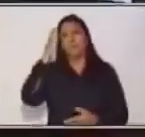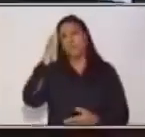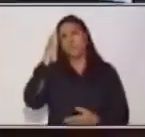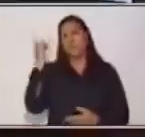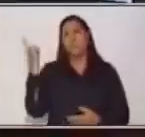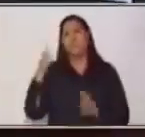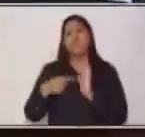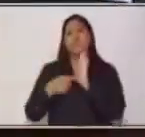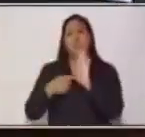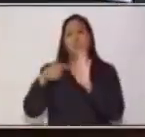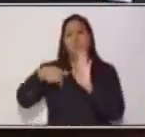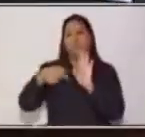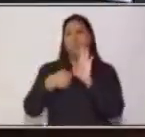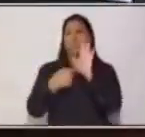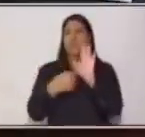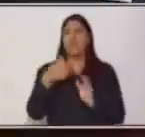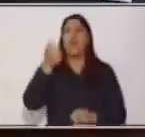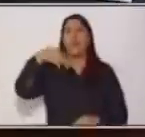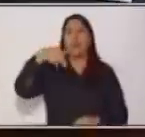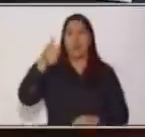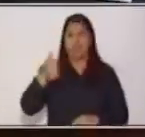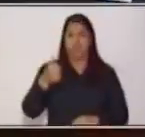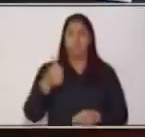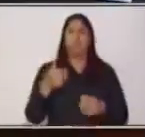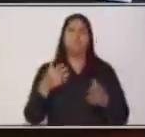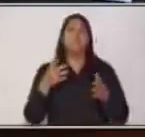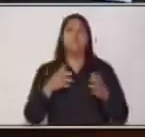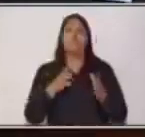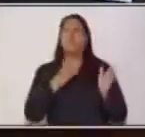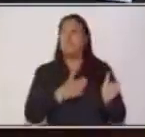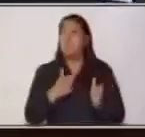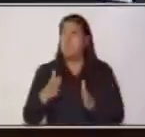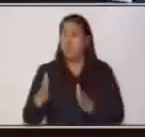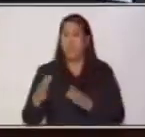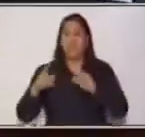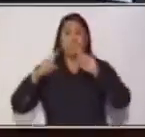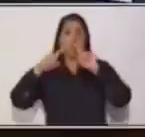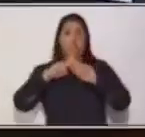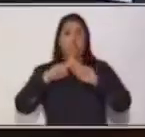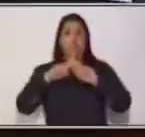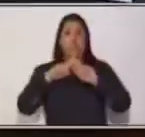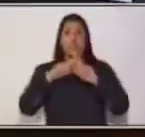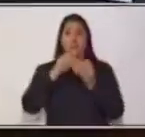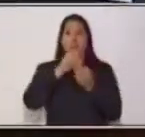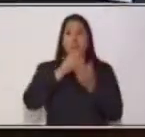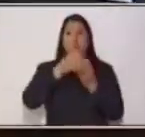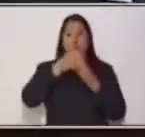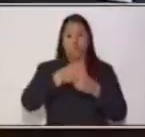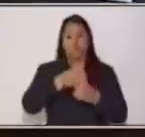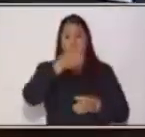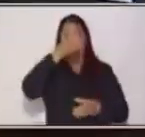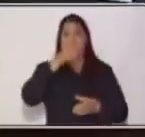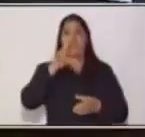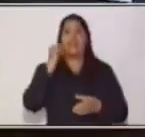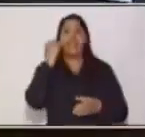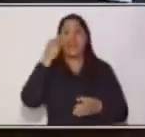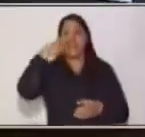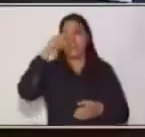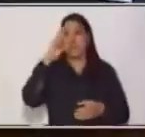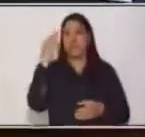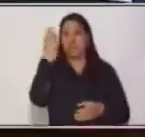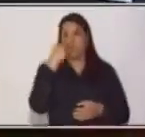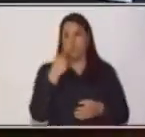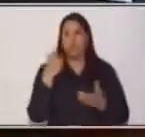le presenta a Ana. Ana preparó X litros de jugo de melón